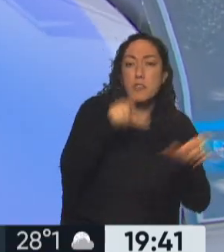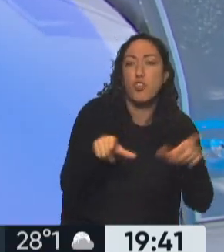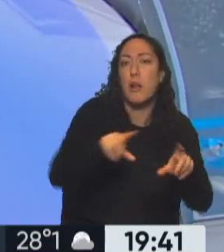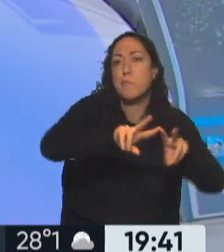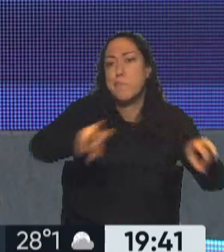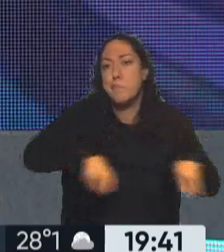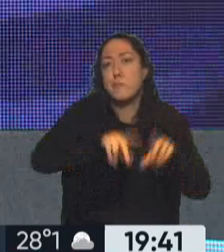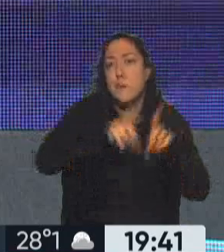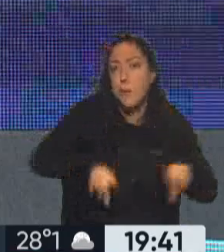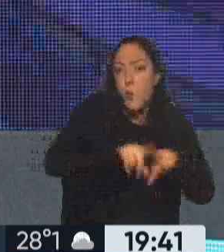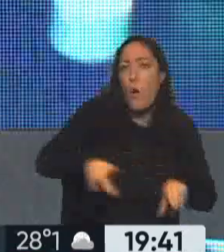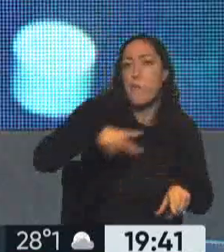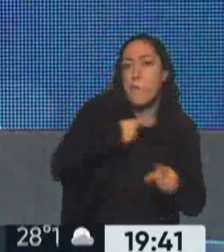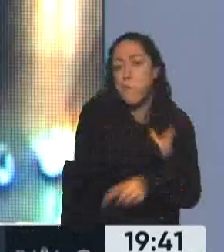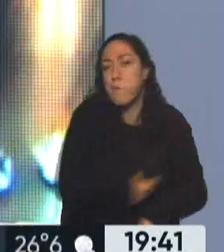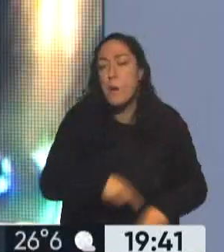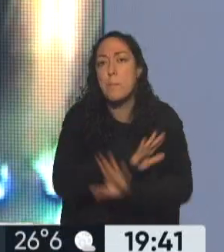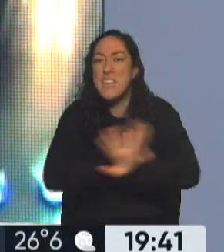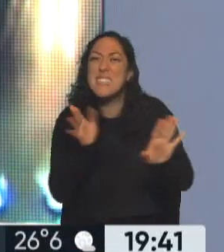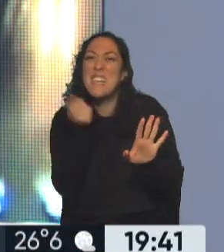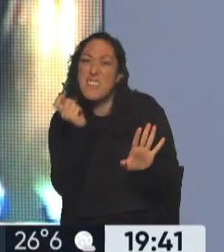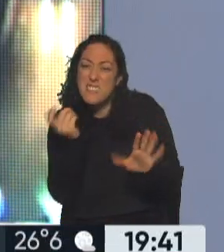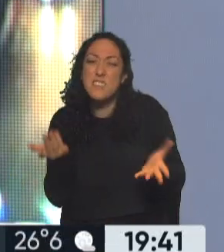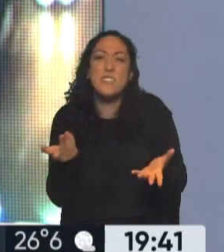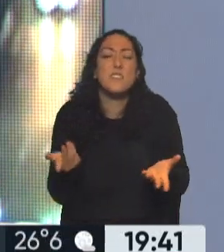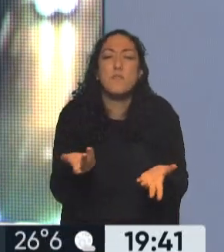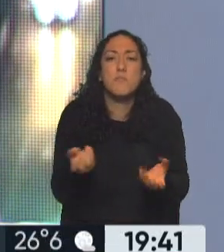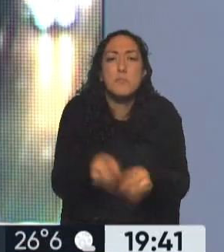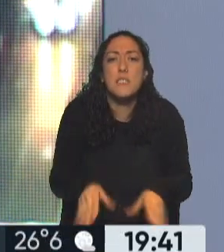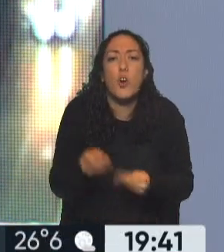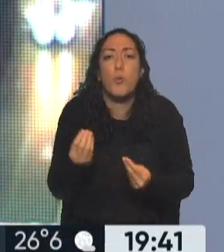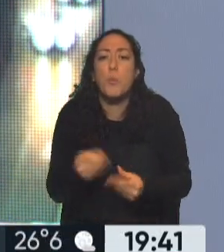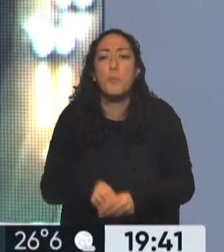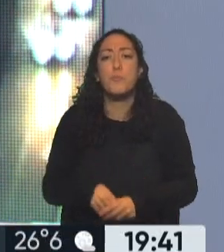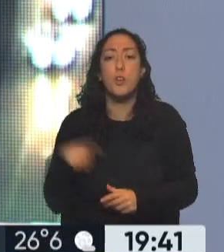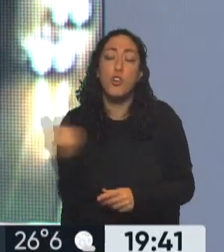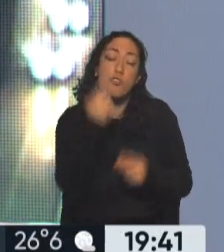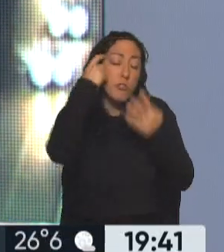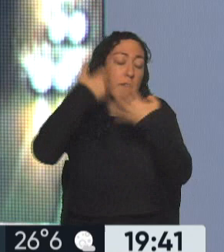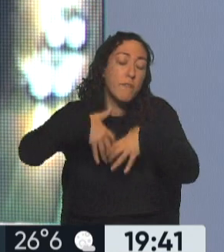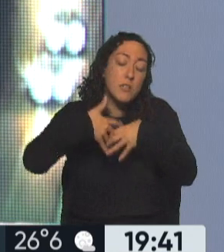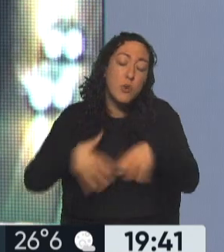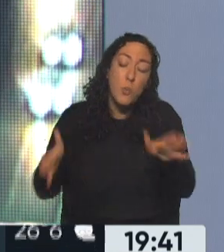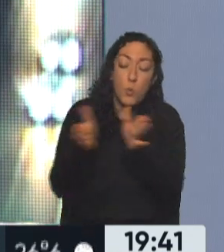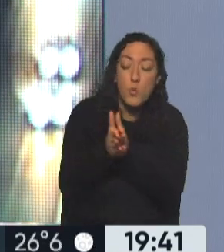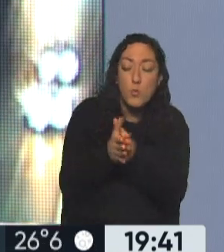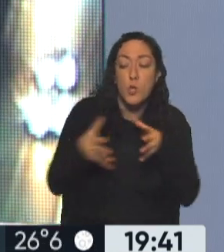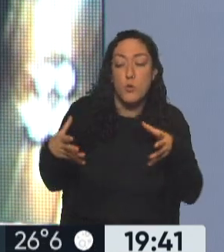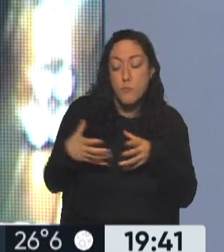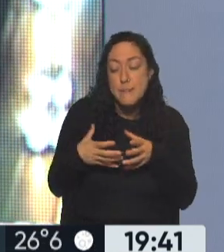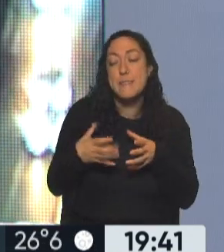dónde? No quiero más. Bueno, yo creo que ahí de vuelta estamos pensando en voz alta y creo que ustedes lo